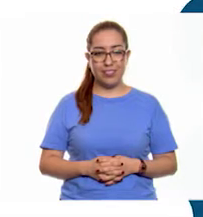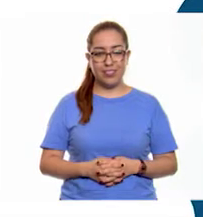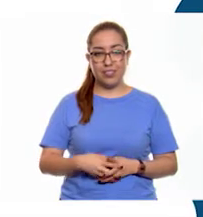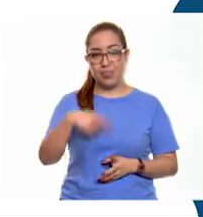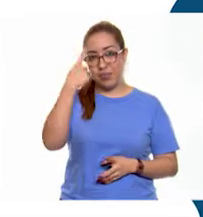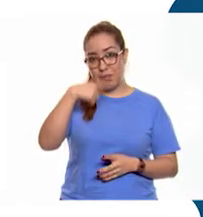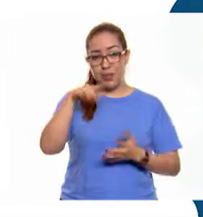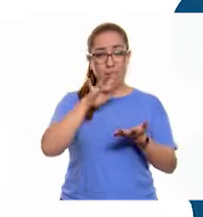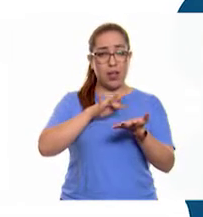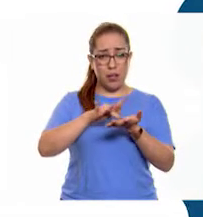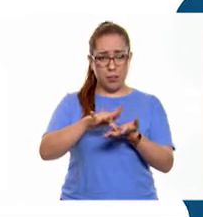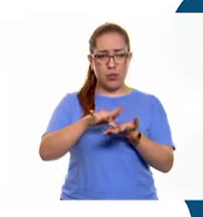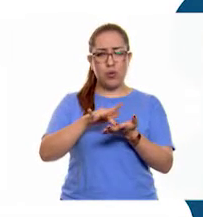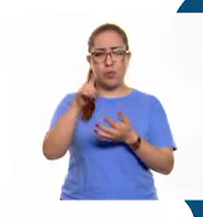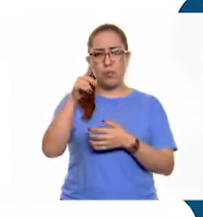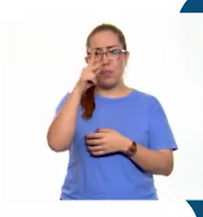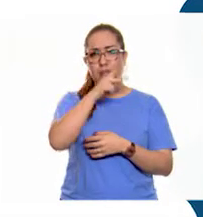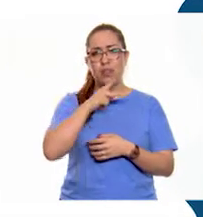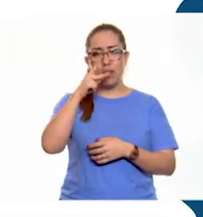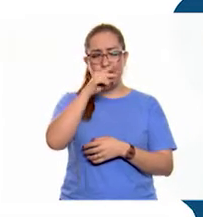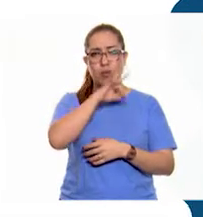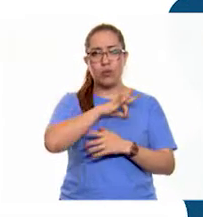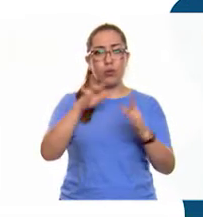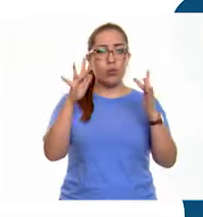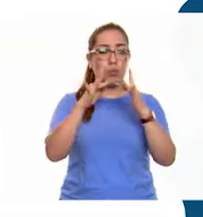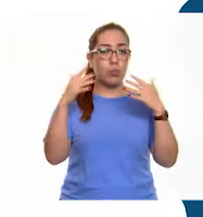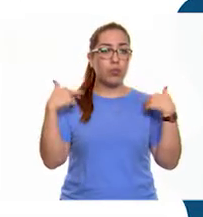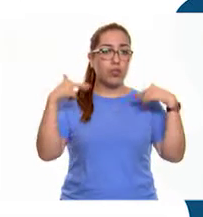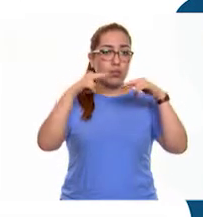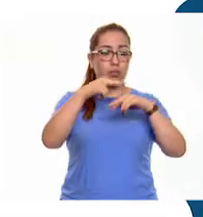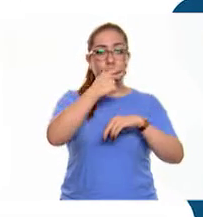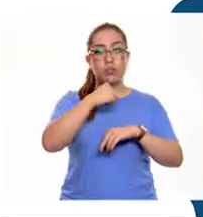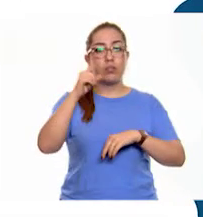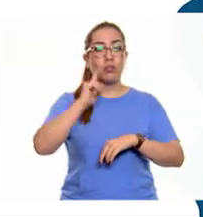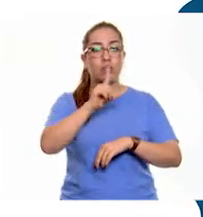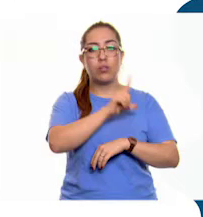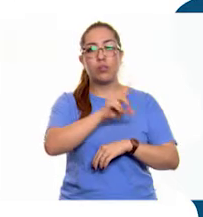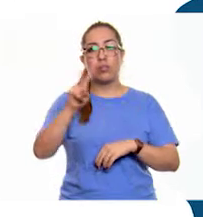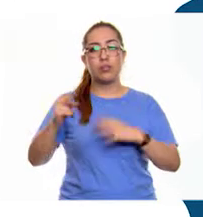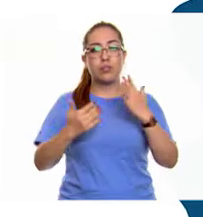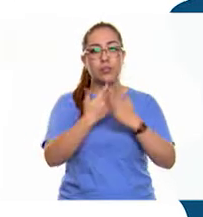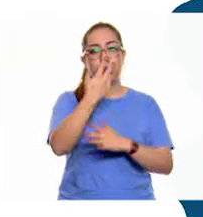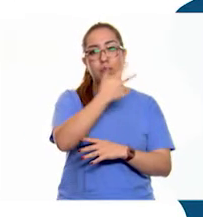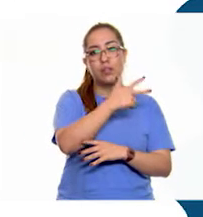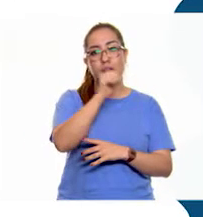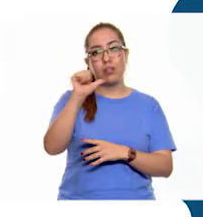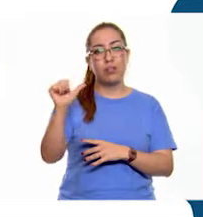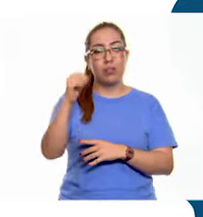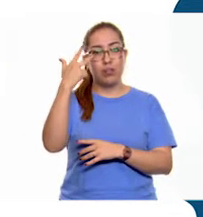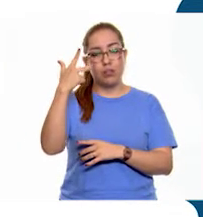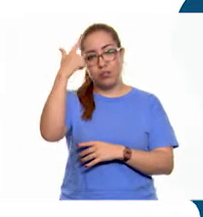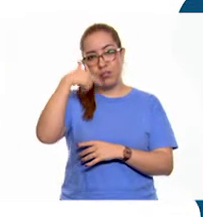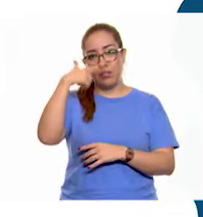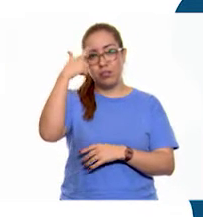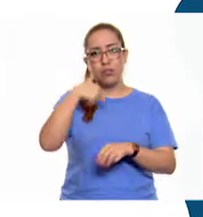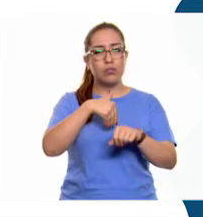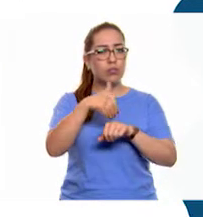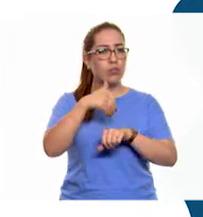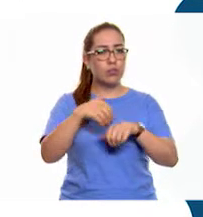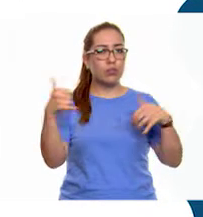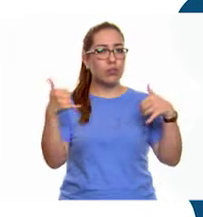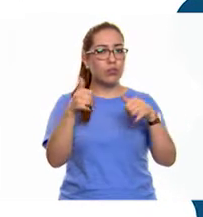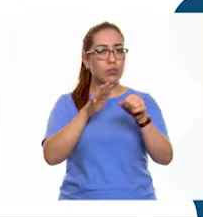Para solicitar apoyo pedagógico, comunícate con maestras y maestros de lunes a viernes de 8 a 20 horas al